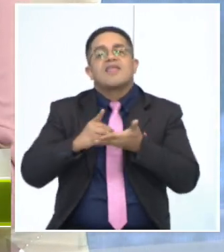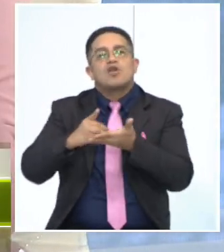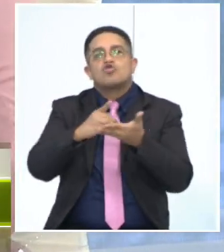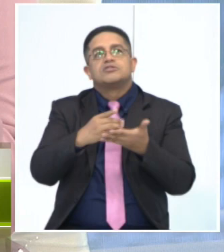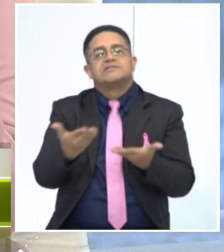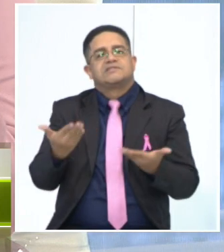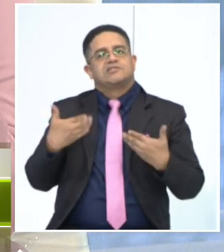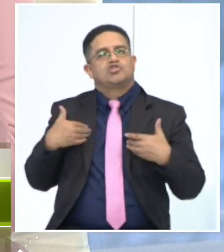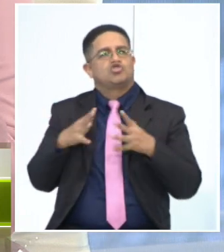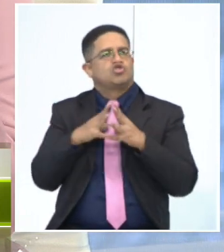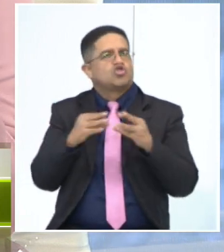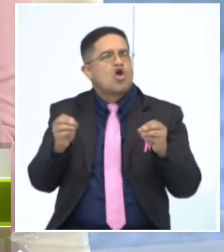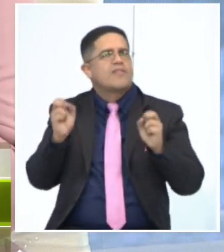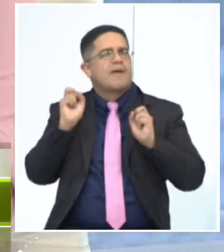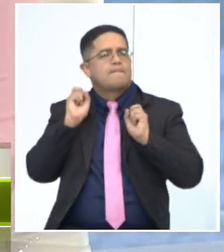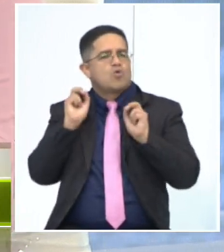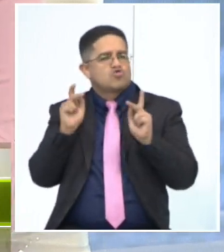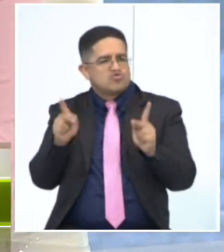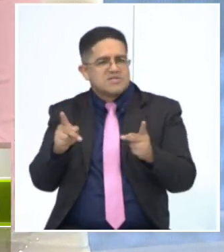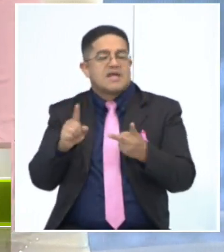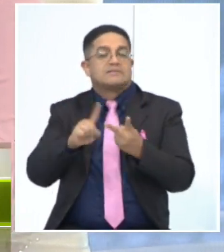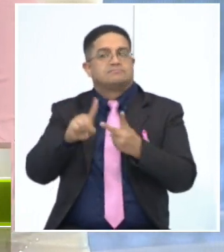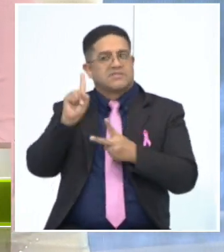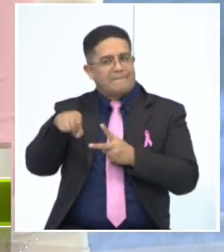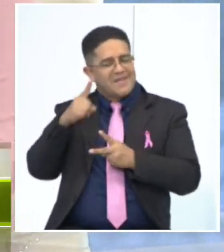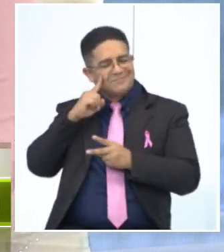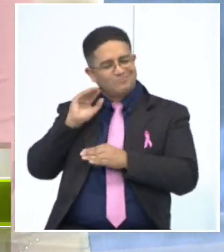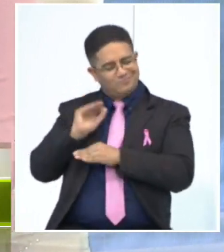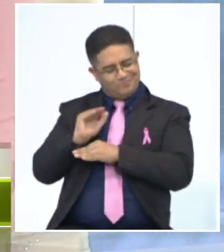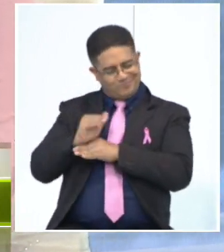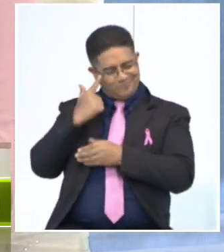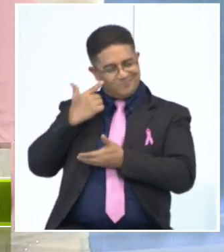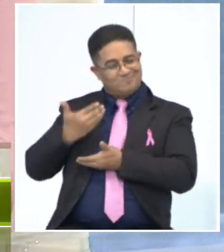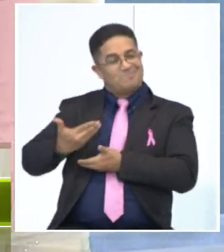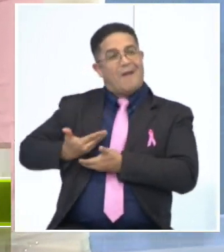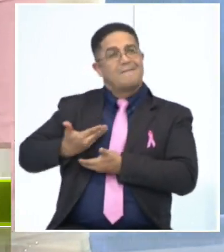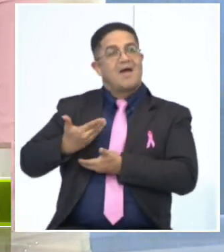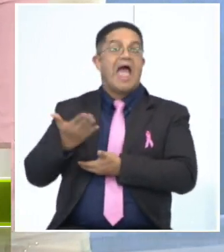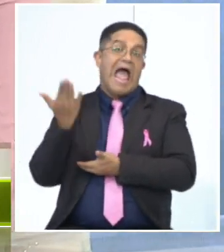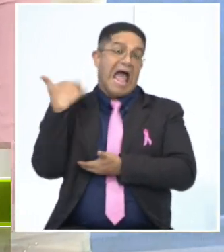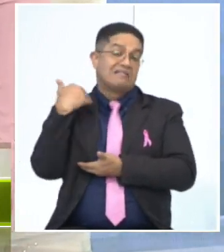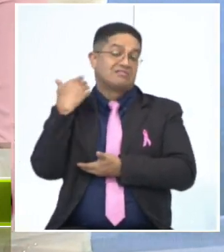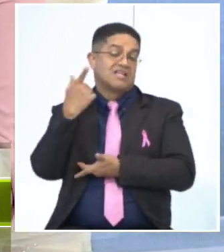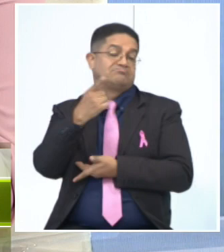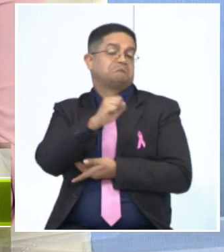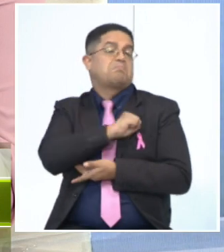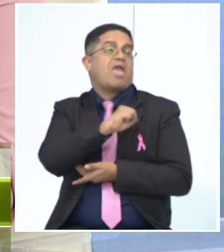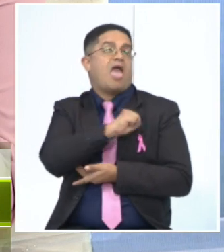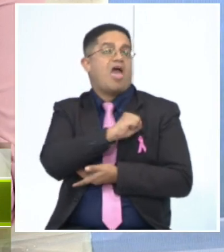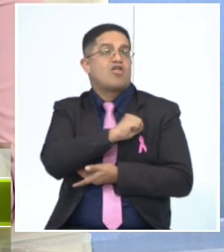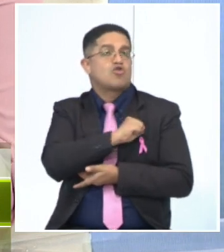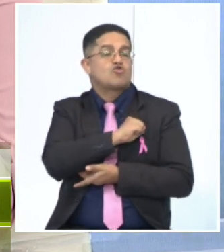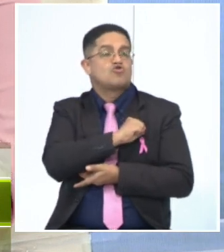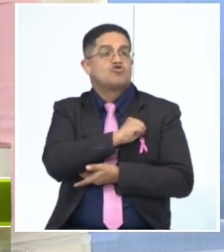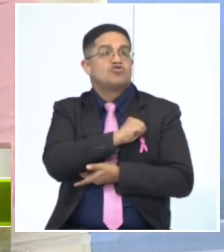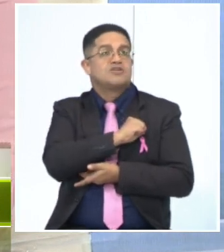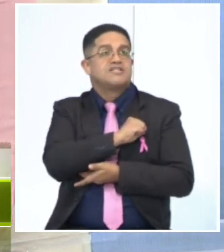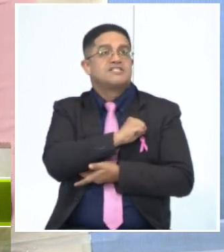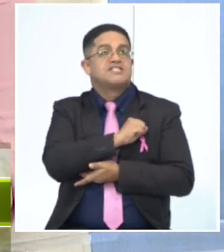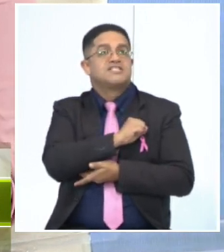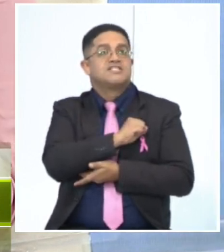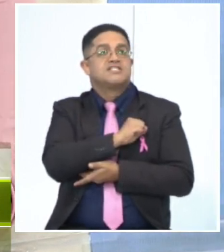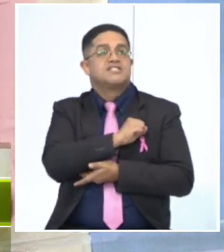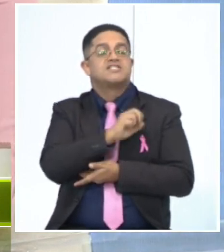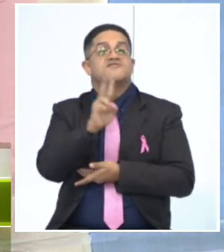todas estas posibilidades, incluso la conservación de tejido mamario. Antes se tenía mucho temor y se veía de repente